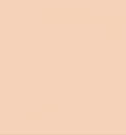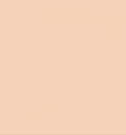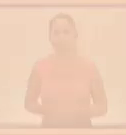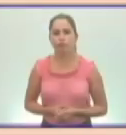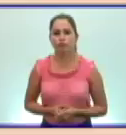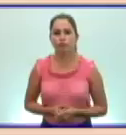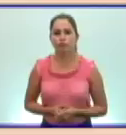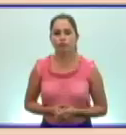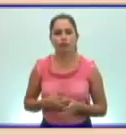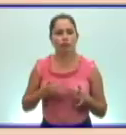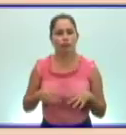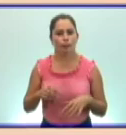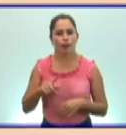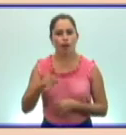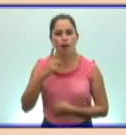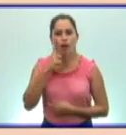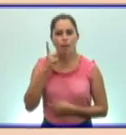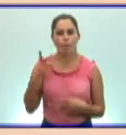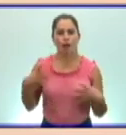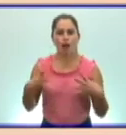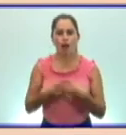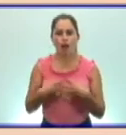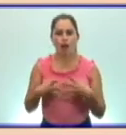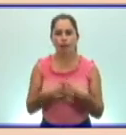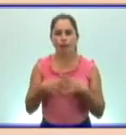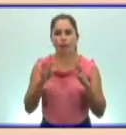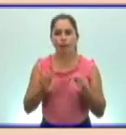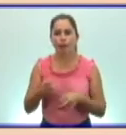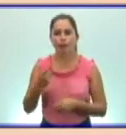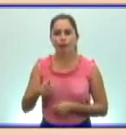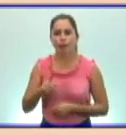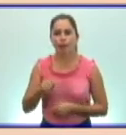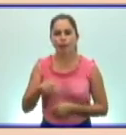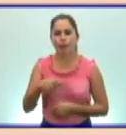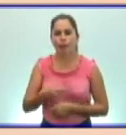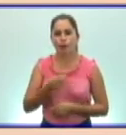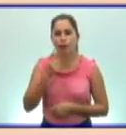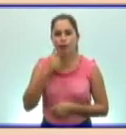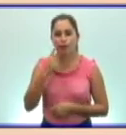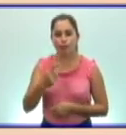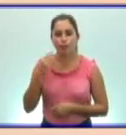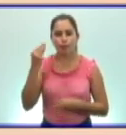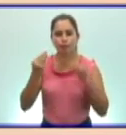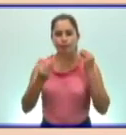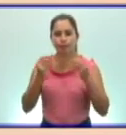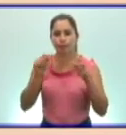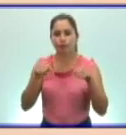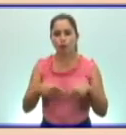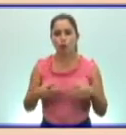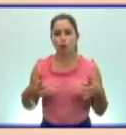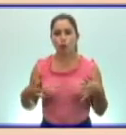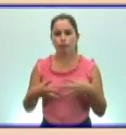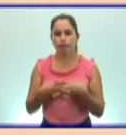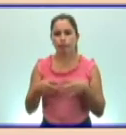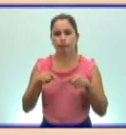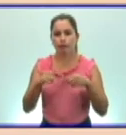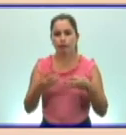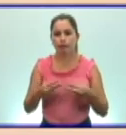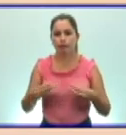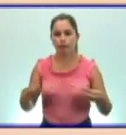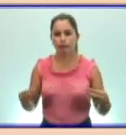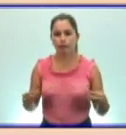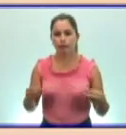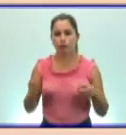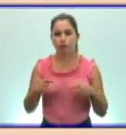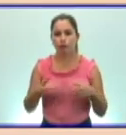Pues bien, ahora vamos a ver la relación en este caso, según lo que habíamos analizado, pues la concentración de la cantidad de sustancia es la relación